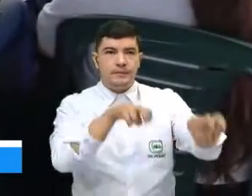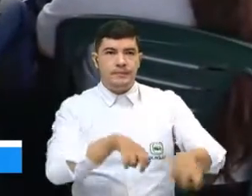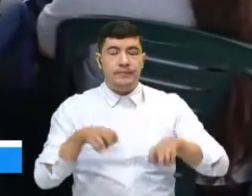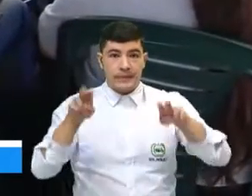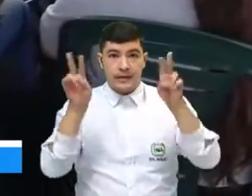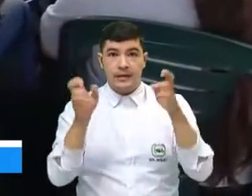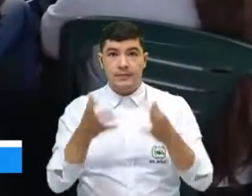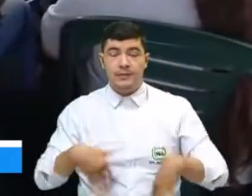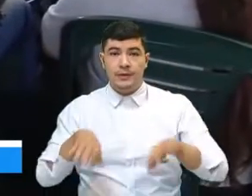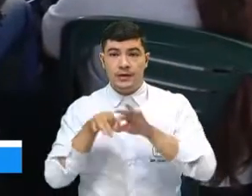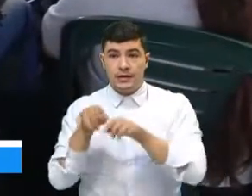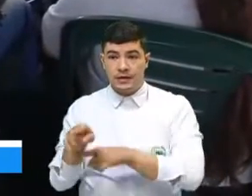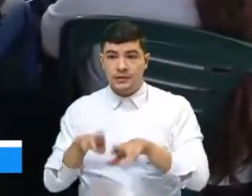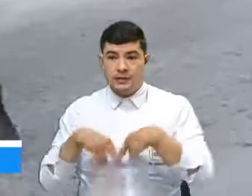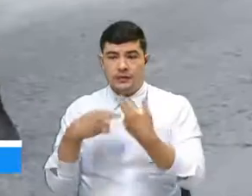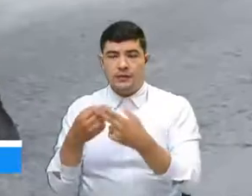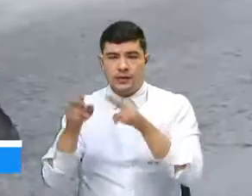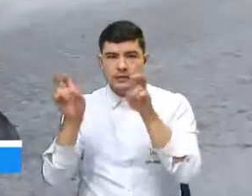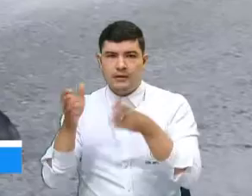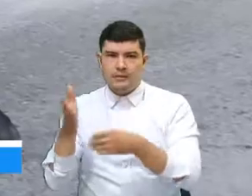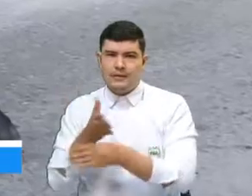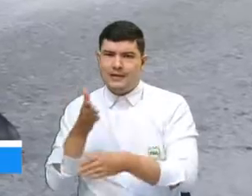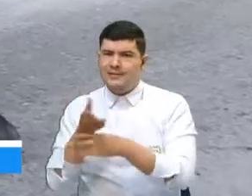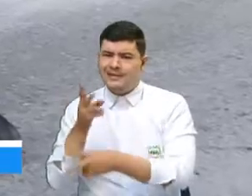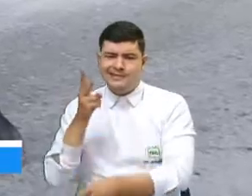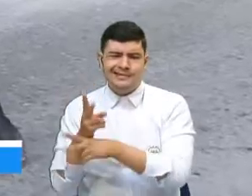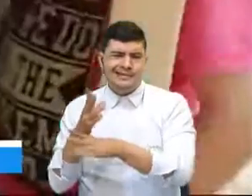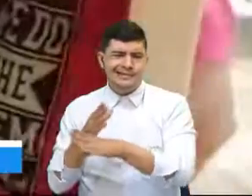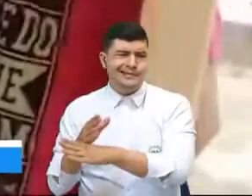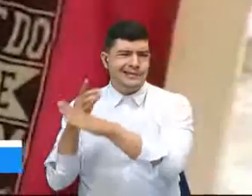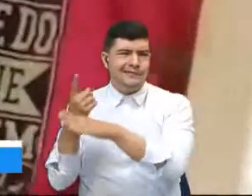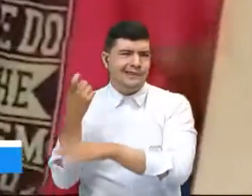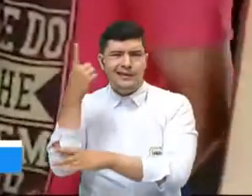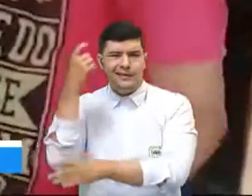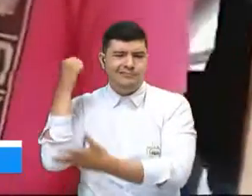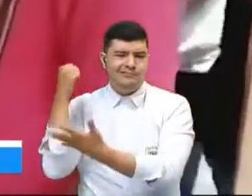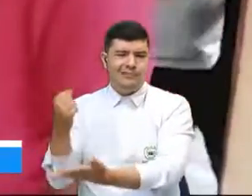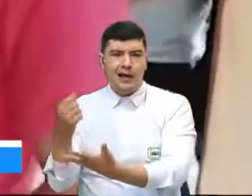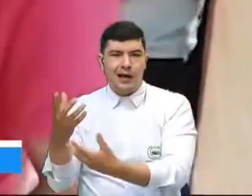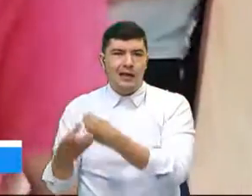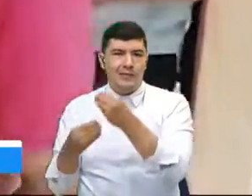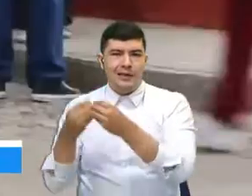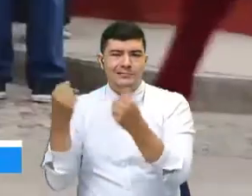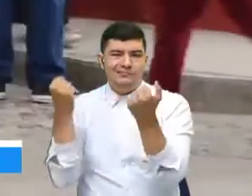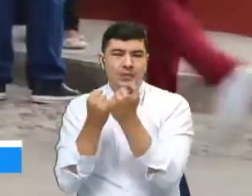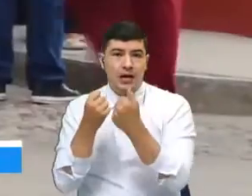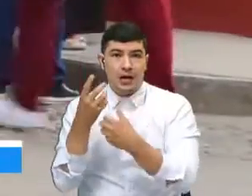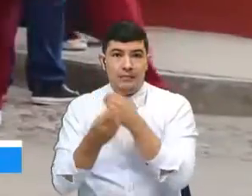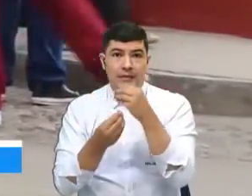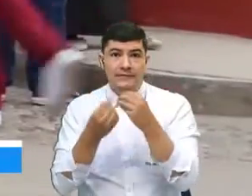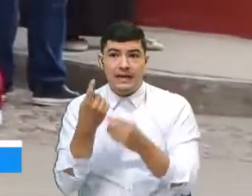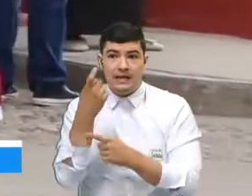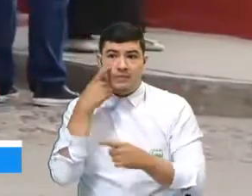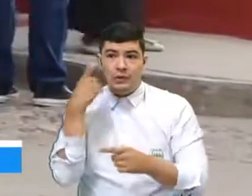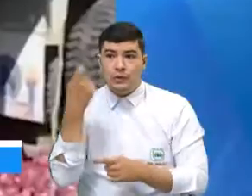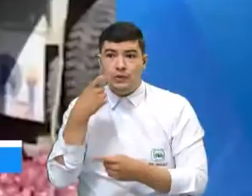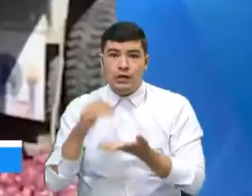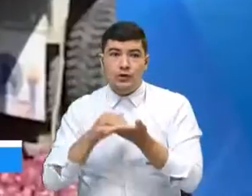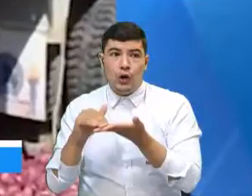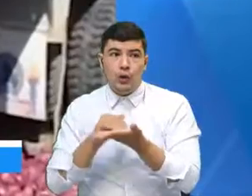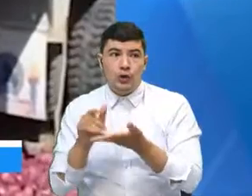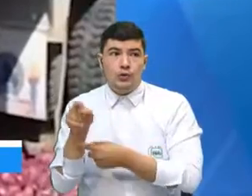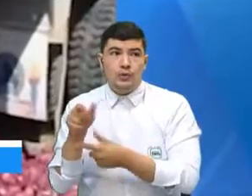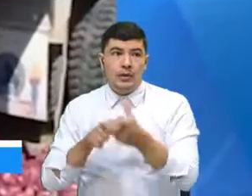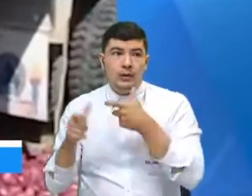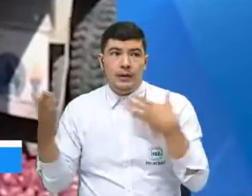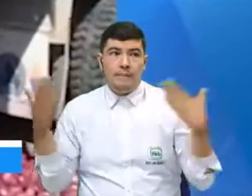de esta sesión fueron las problemáticas de seguridad que se vive en la zona, la falta de inversión, el confinamiento, la búsqueda de soluciones a los campesinos que perdieron